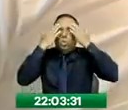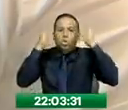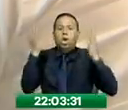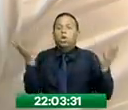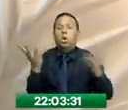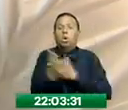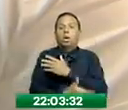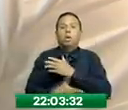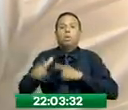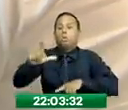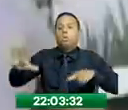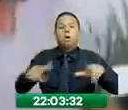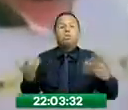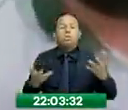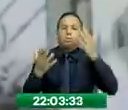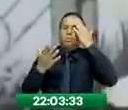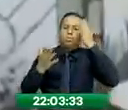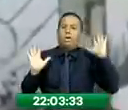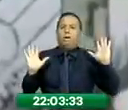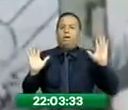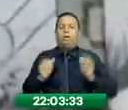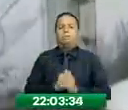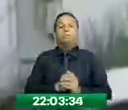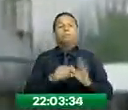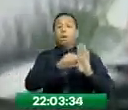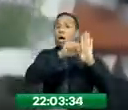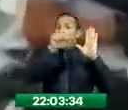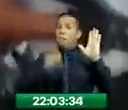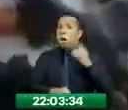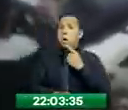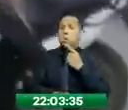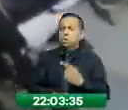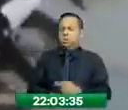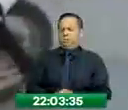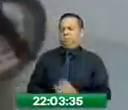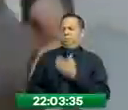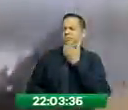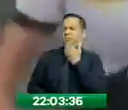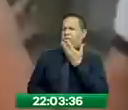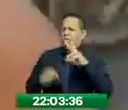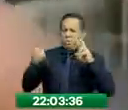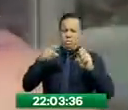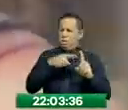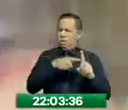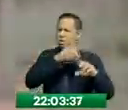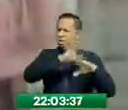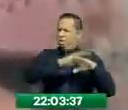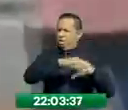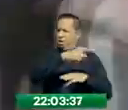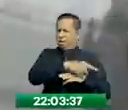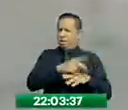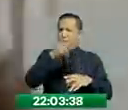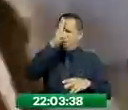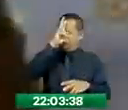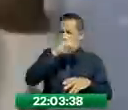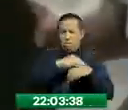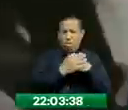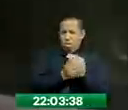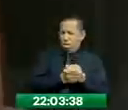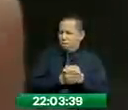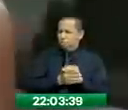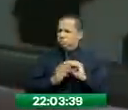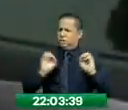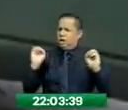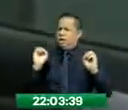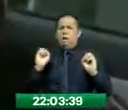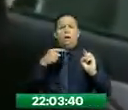de fraude procesal es un error para la fiscalía y lo expondrá en la respectiva audiencia él además manifiesta que su cliente desconocía lo